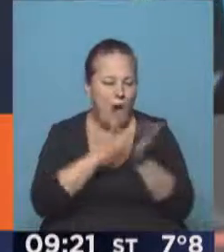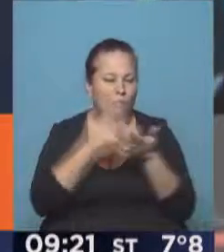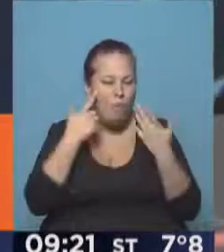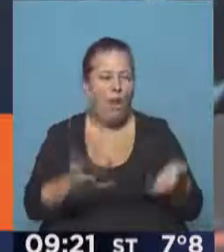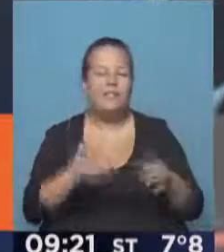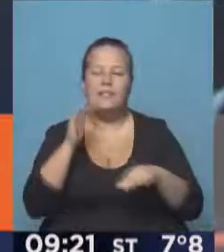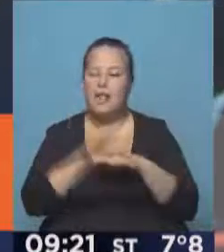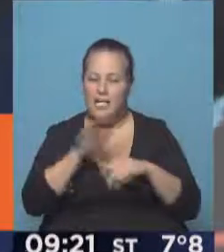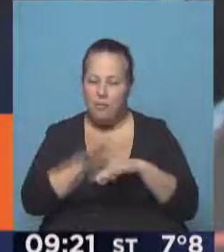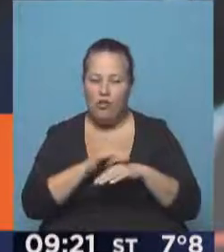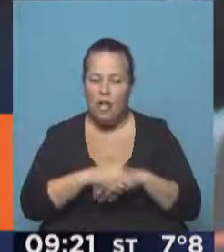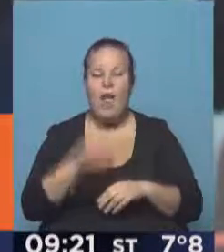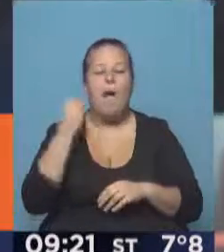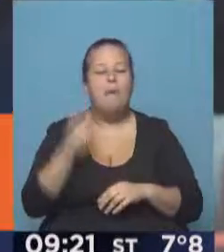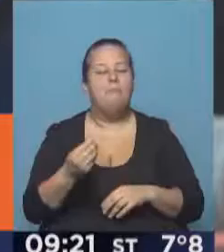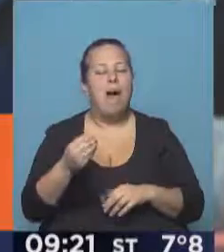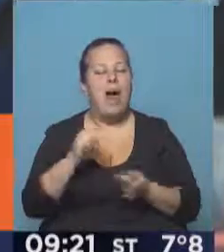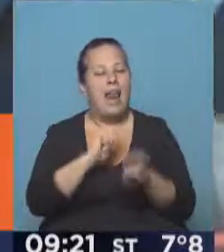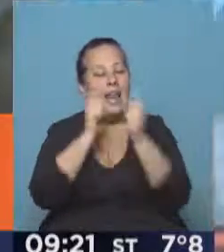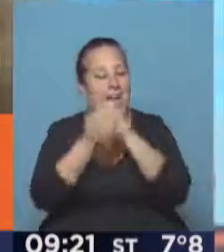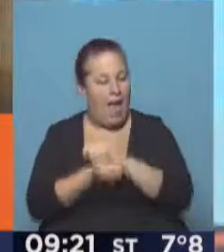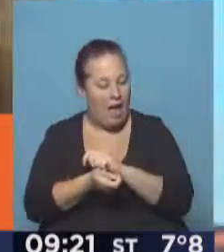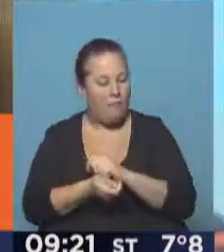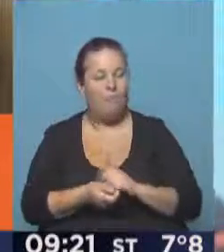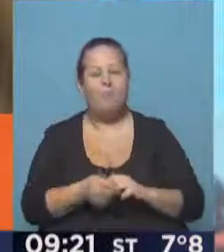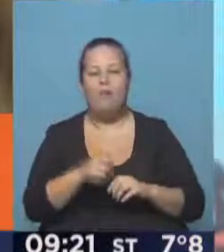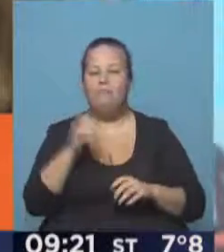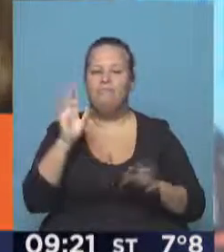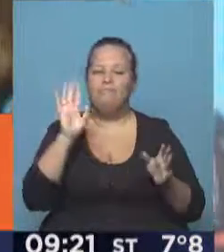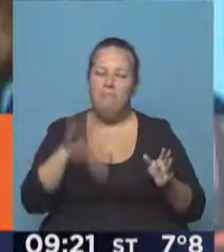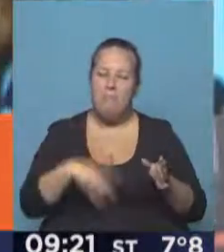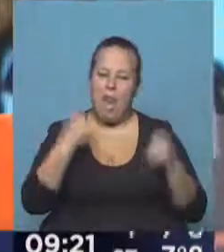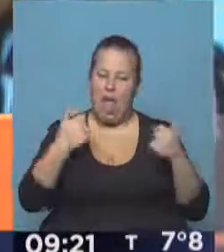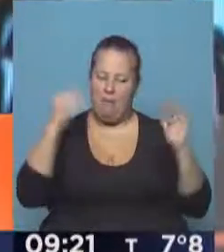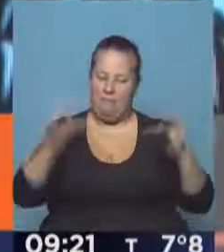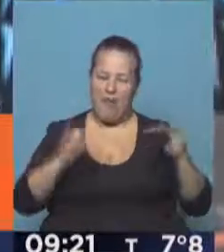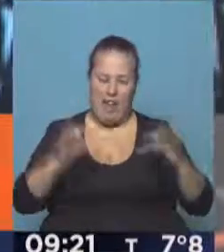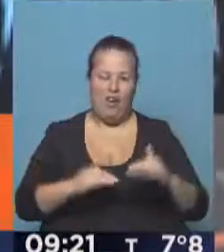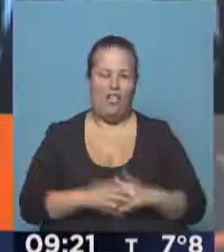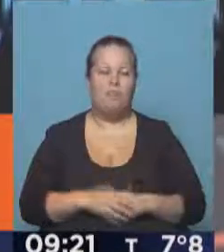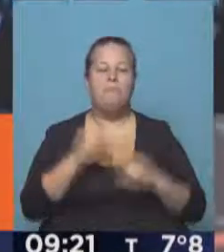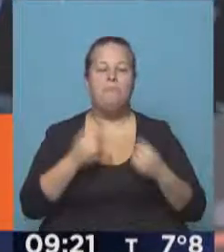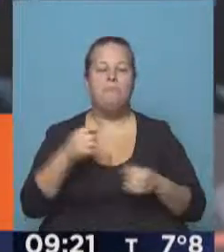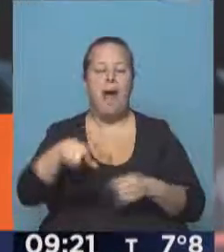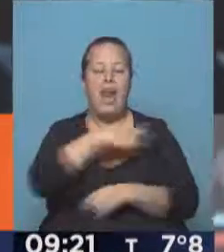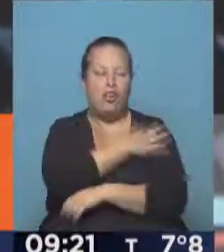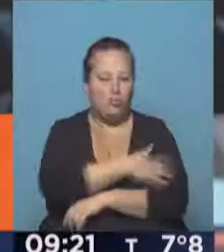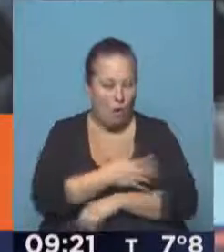gran responsabilidad para que la transición sea lo menos costosa posible para